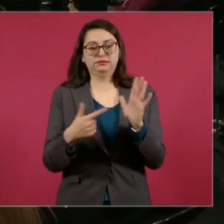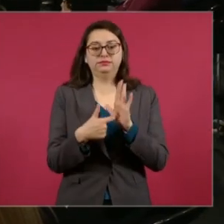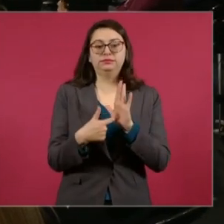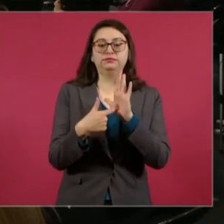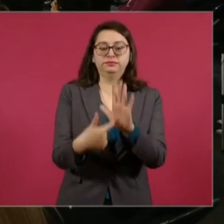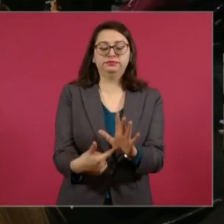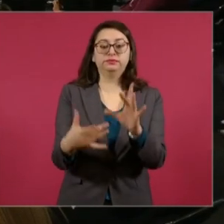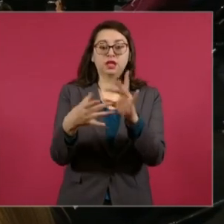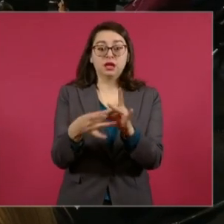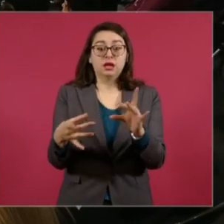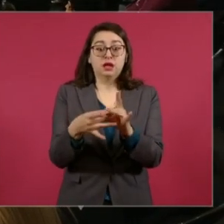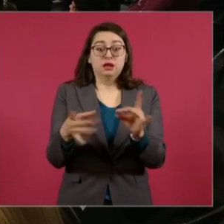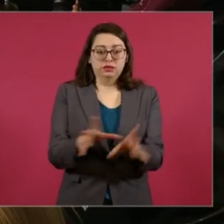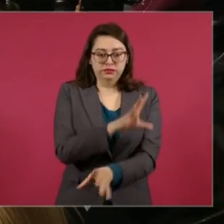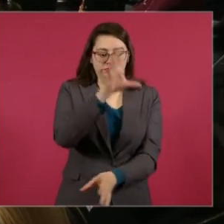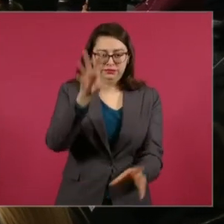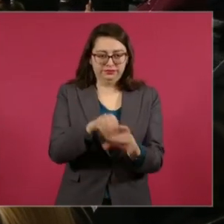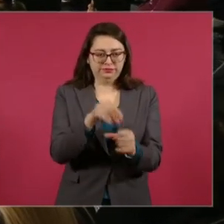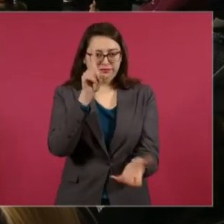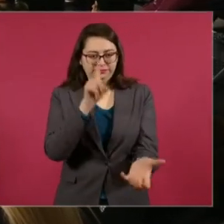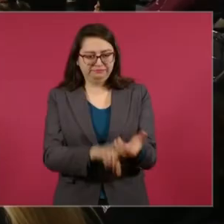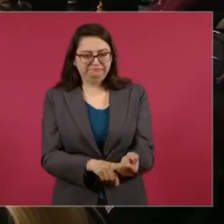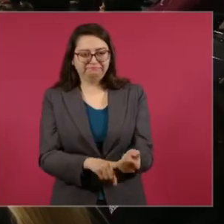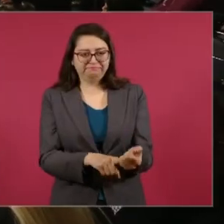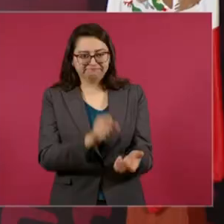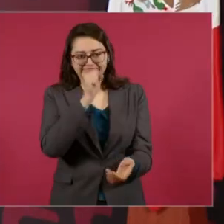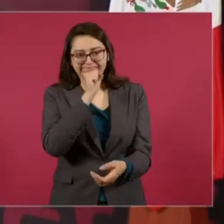descripción de lo que contienen las reformas.